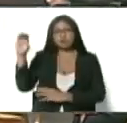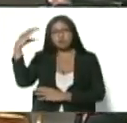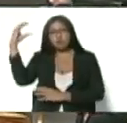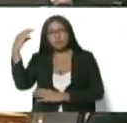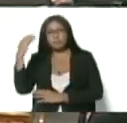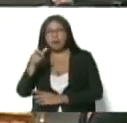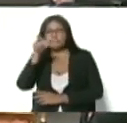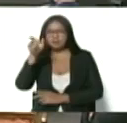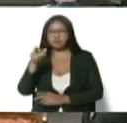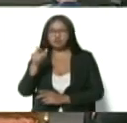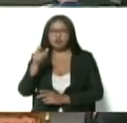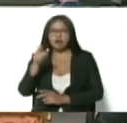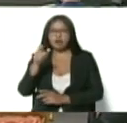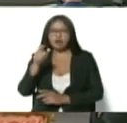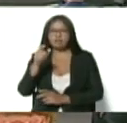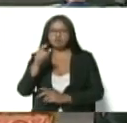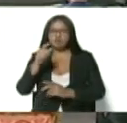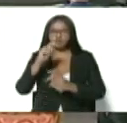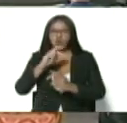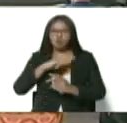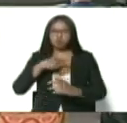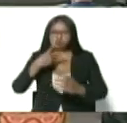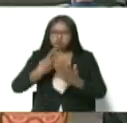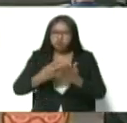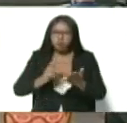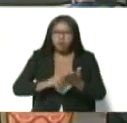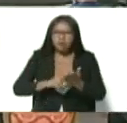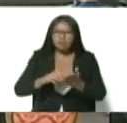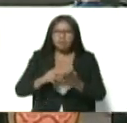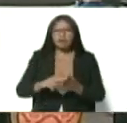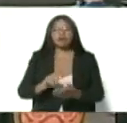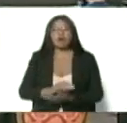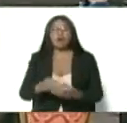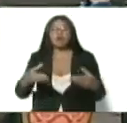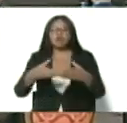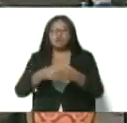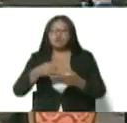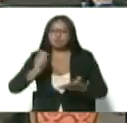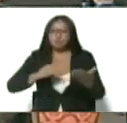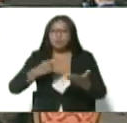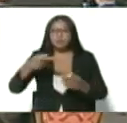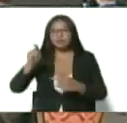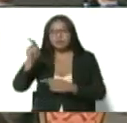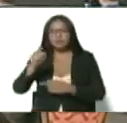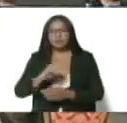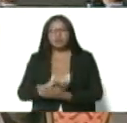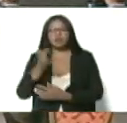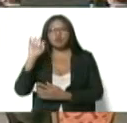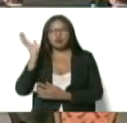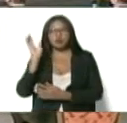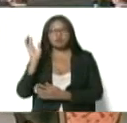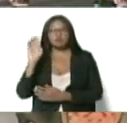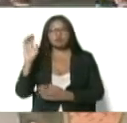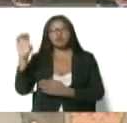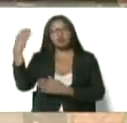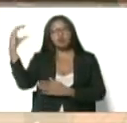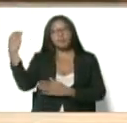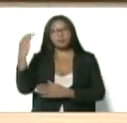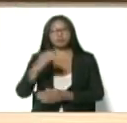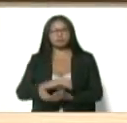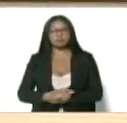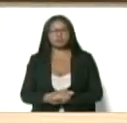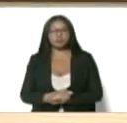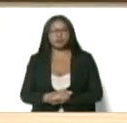de las instituciones colombianas de la corte suprema de colombia del congreso colombiano de la